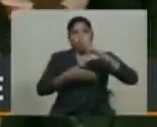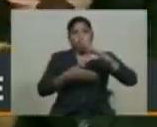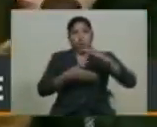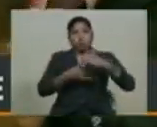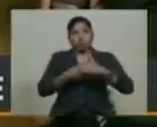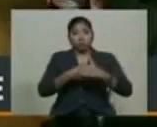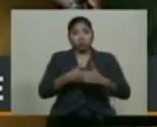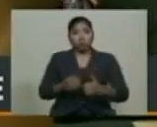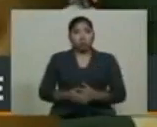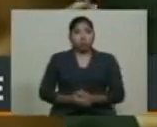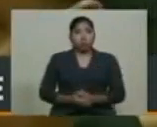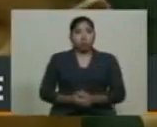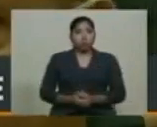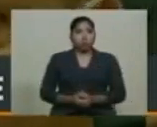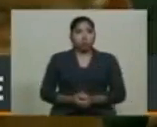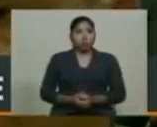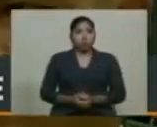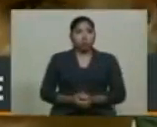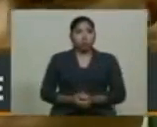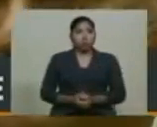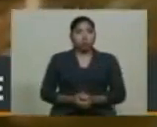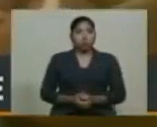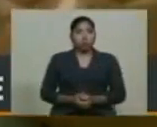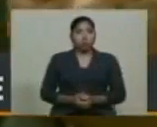del modernismo en América.